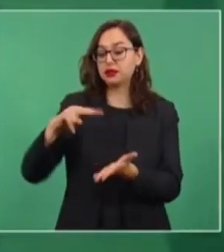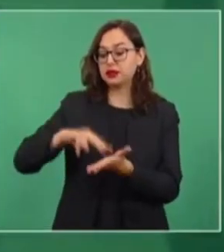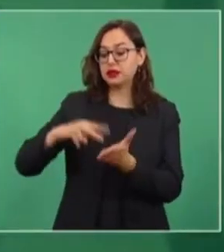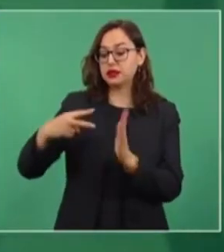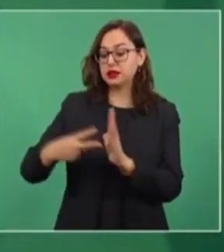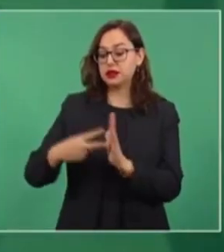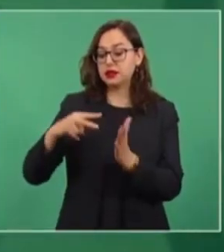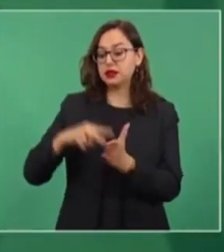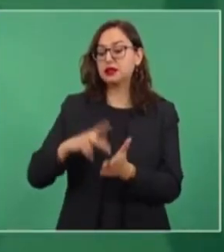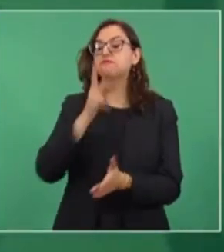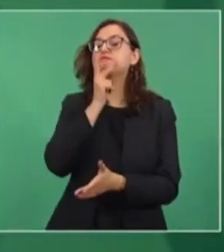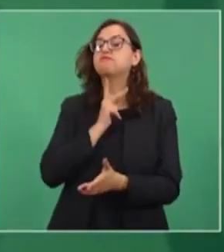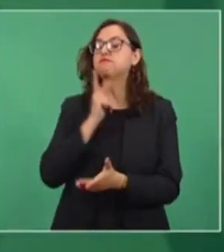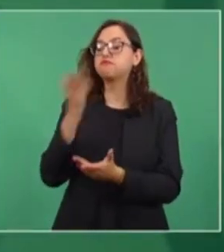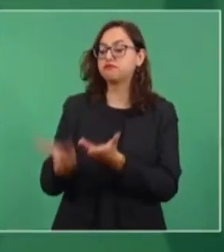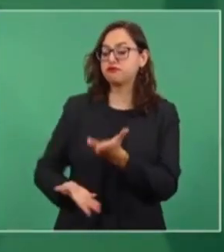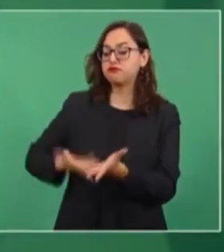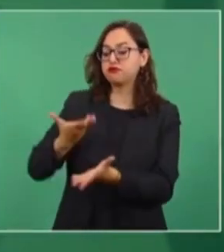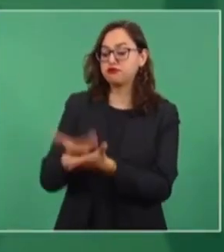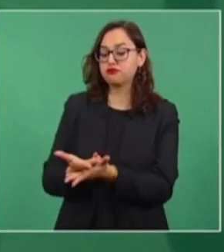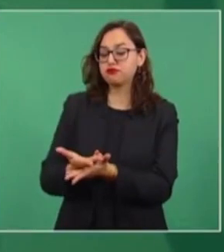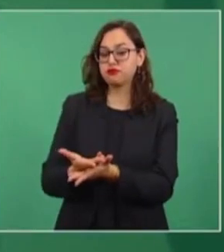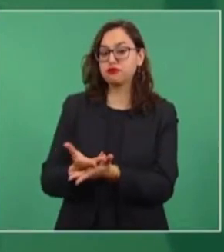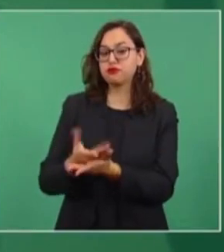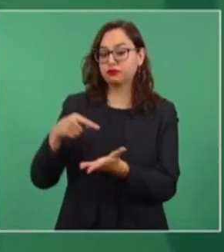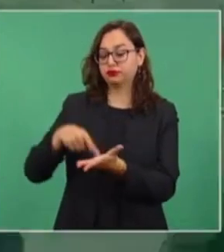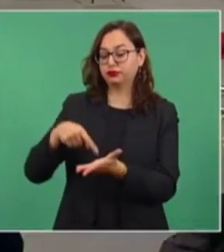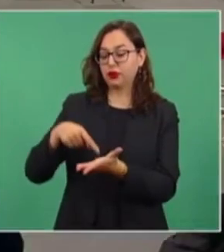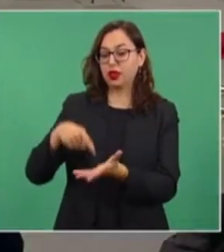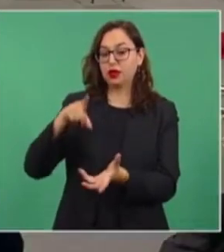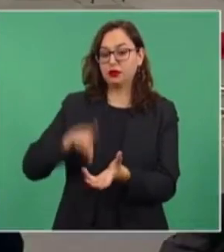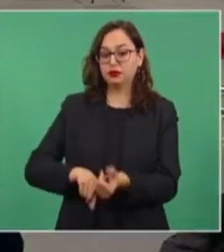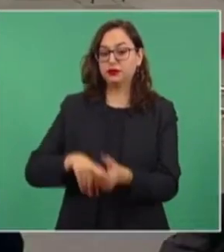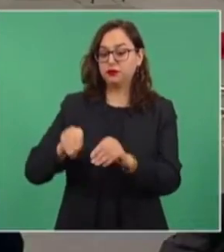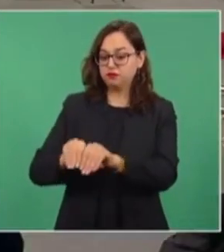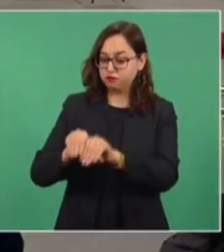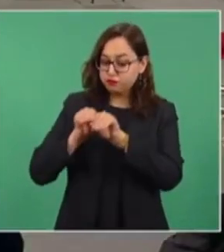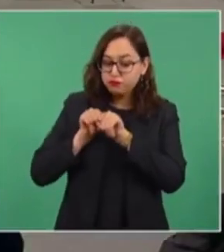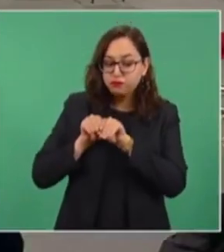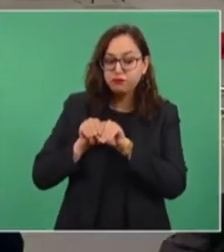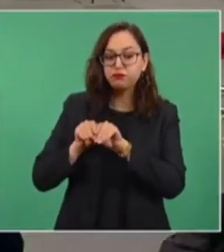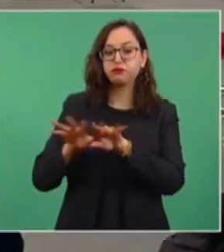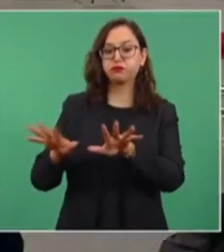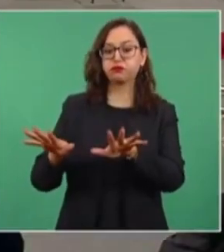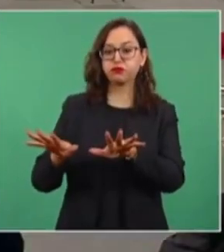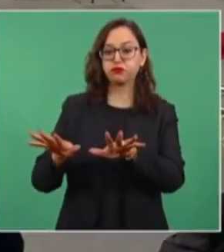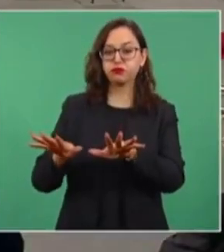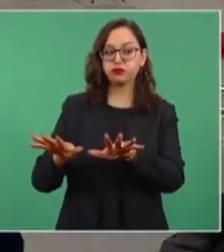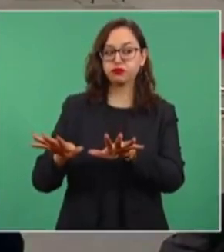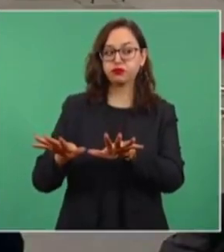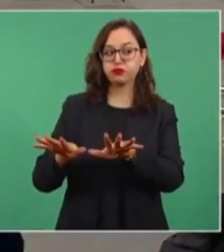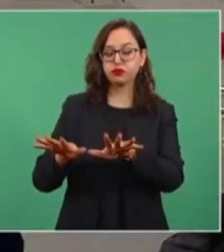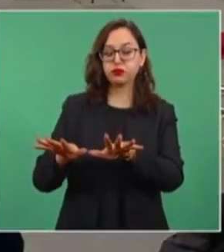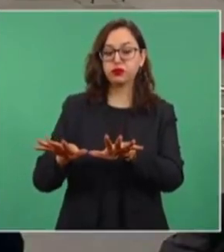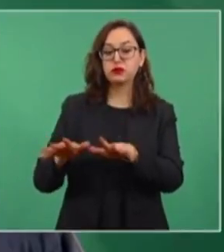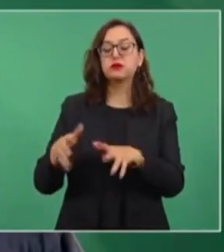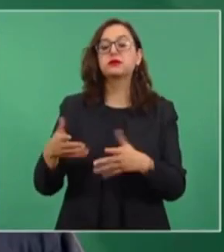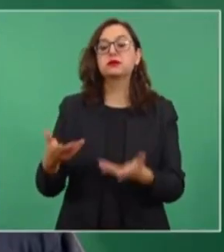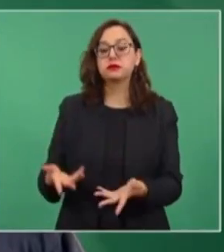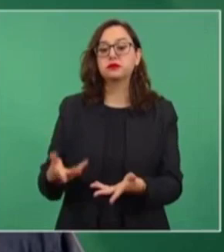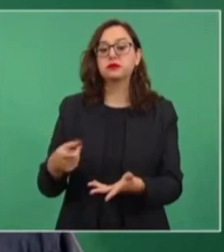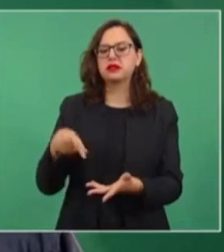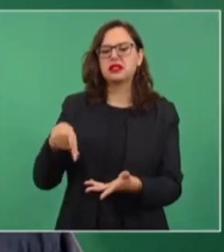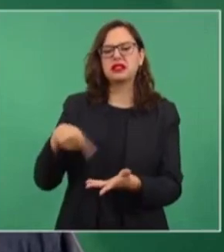Ingeniería del Petróleo de David Shields, y que